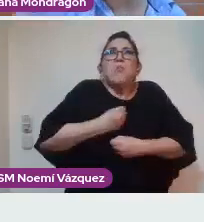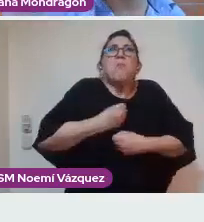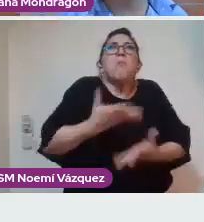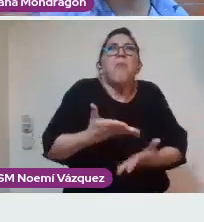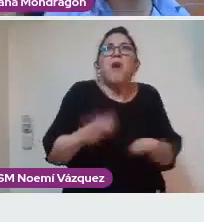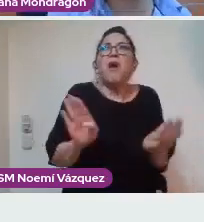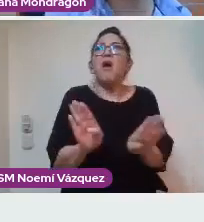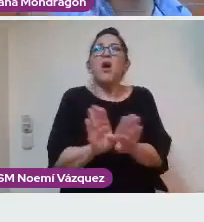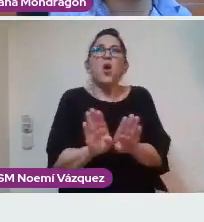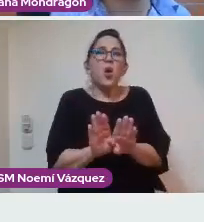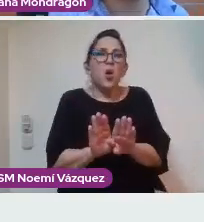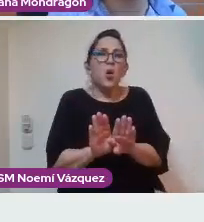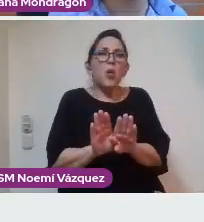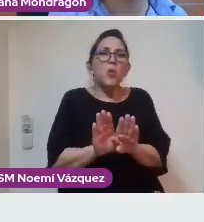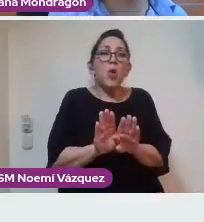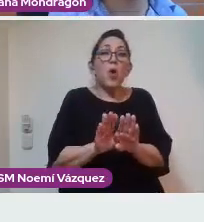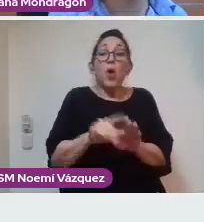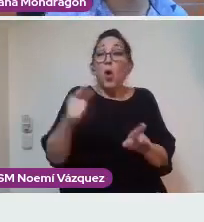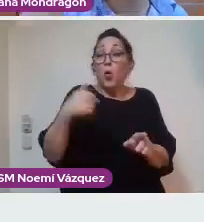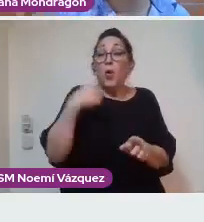me avise acerca de un problema?